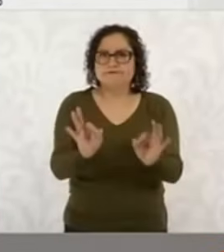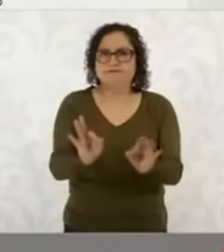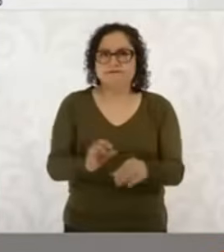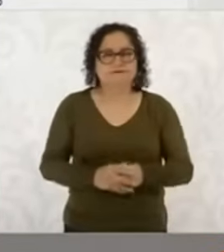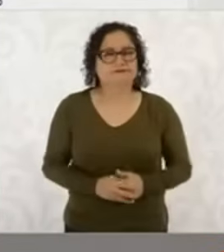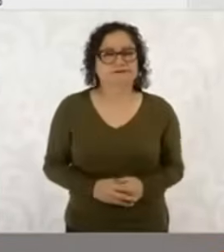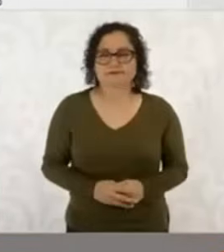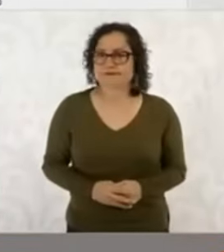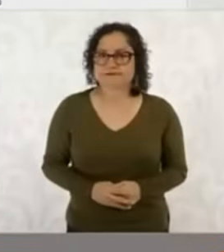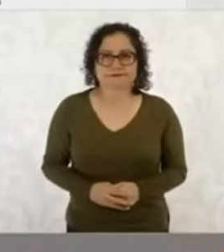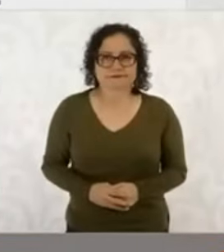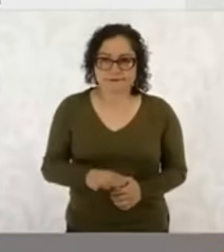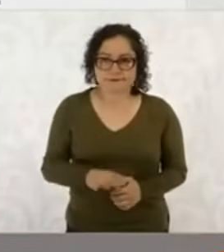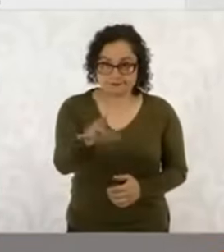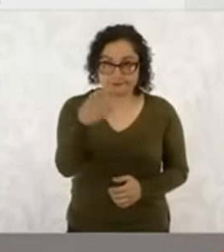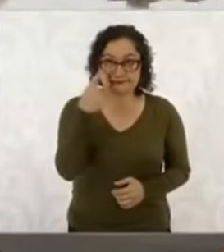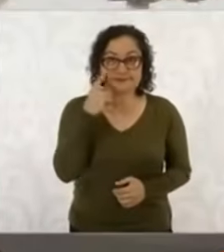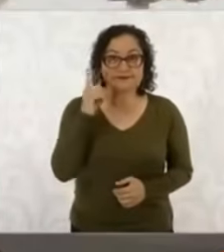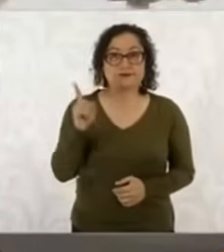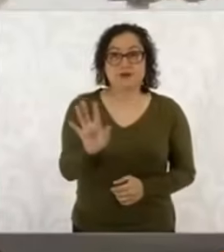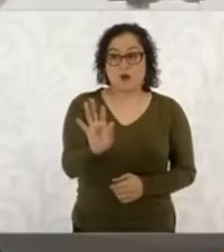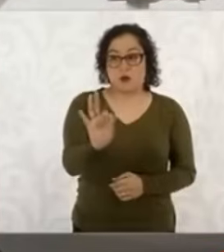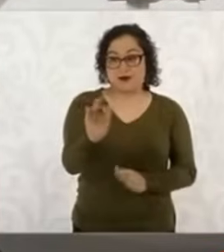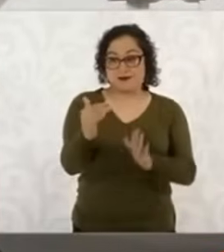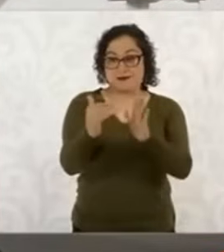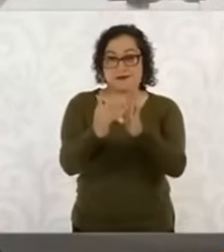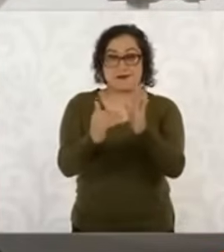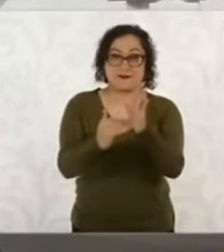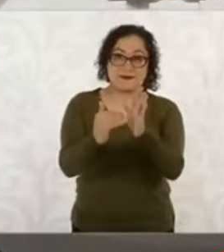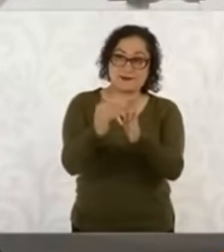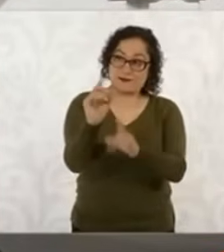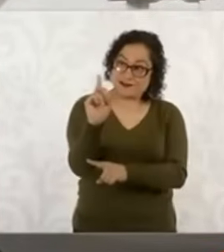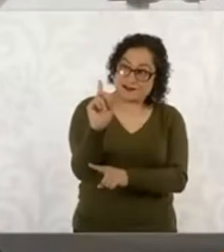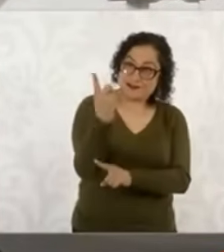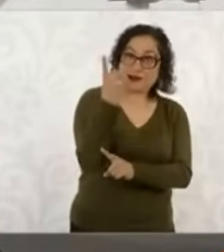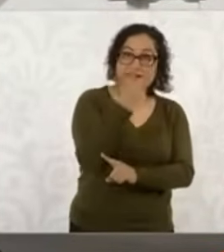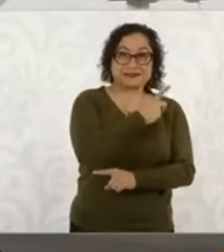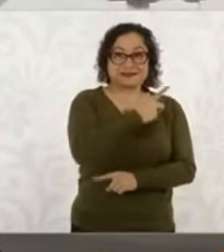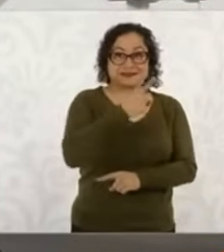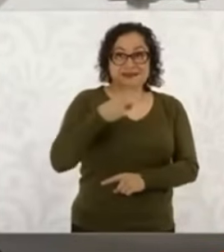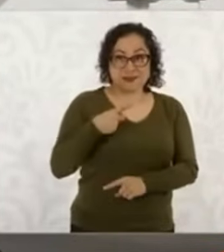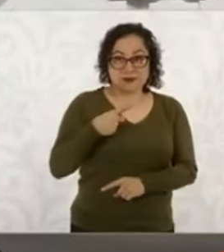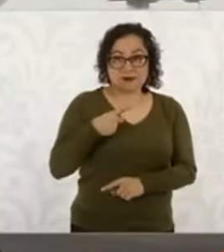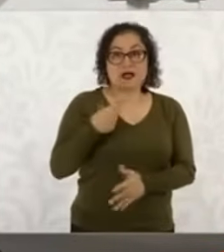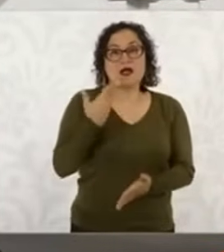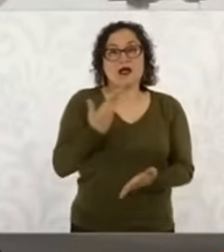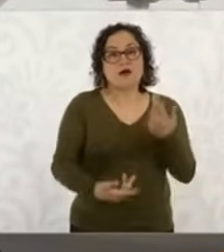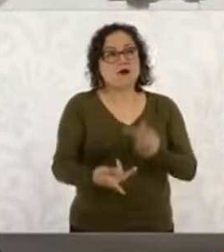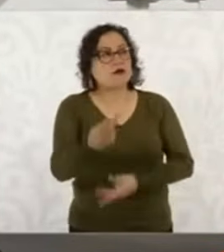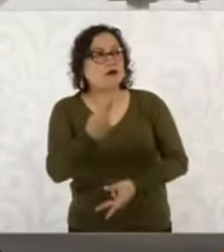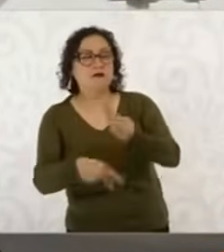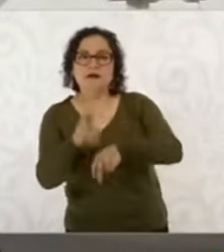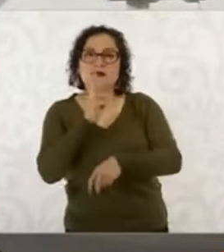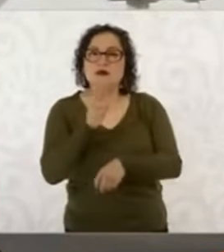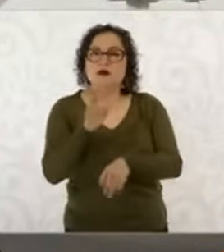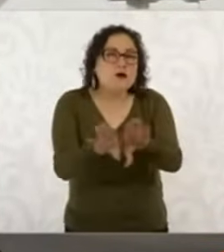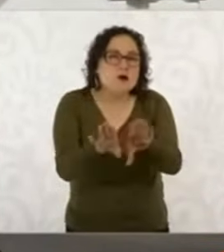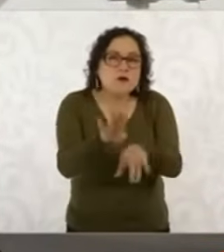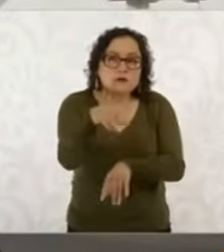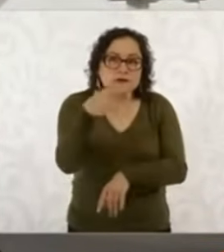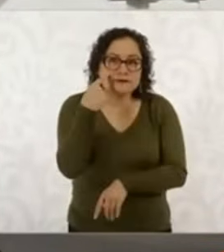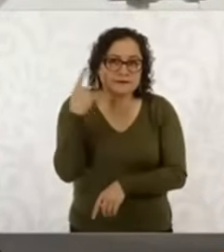40,000 millones de dólares en deuda y miren los resultados. A ver, ahora sí ponme tus gráficas.